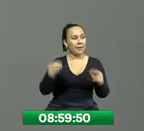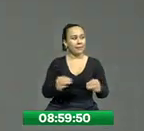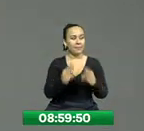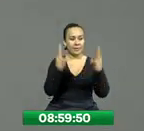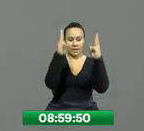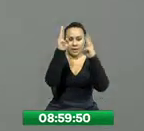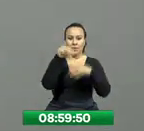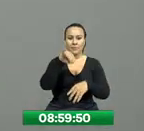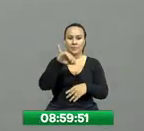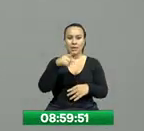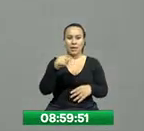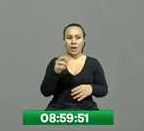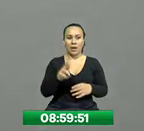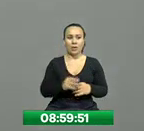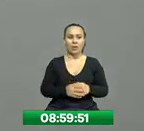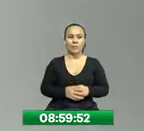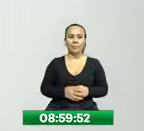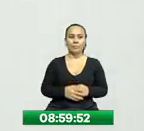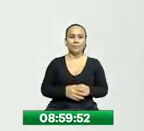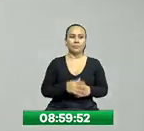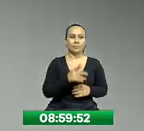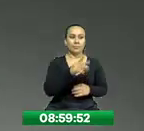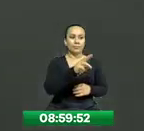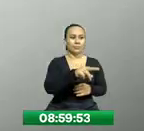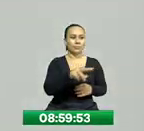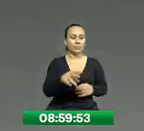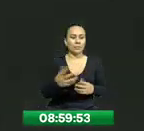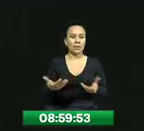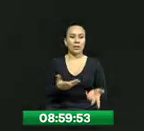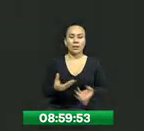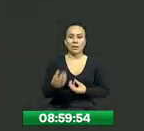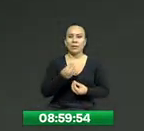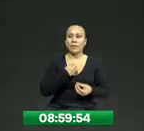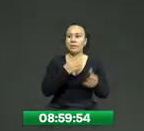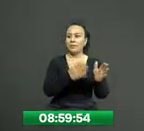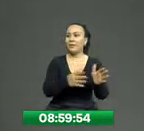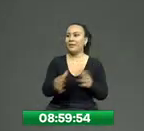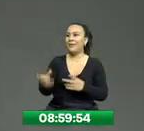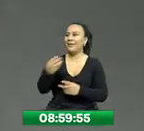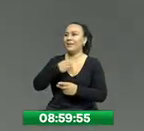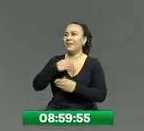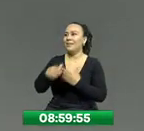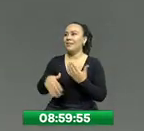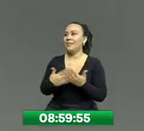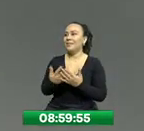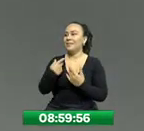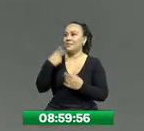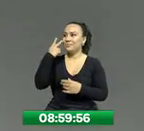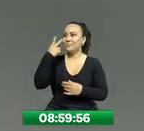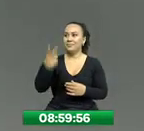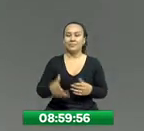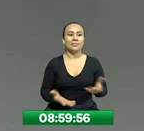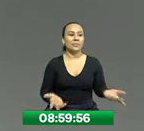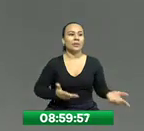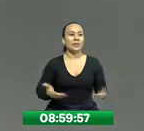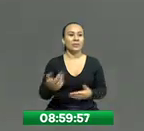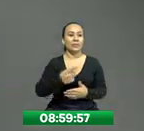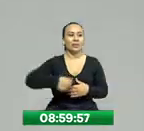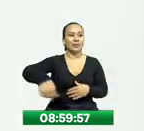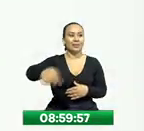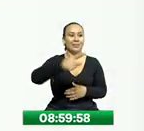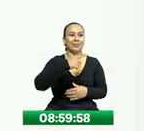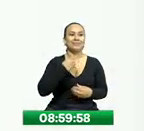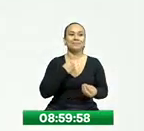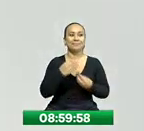proceso investigativo a fin de comprobar si los autores del video son docentes. Para poder realizar el proceso